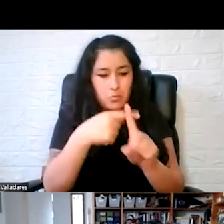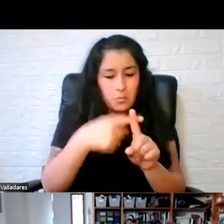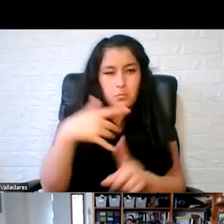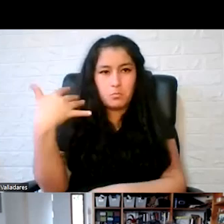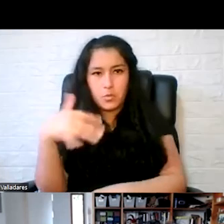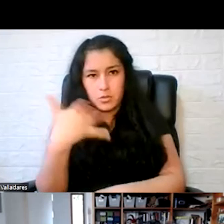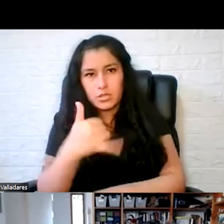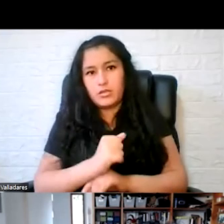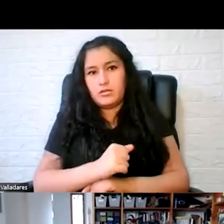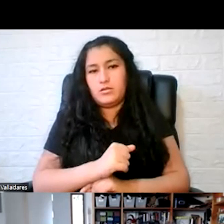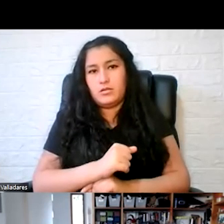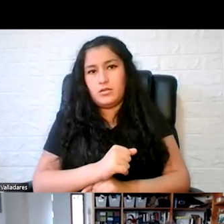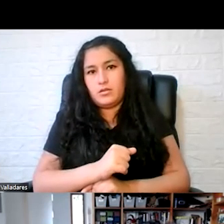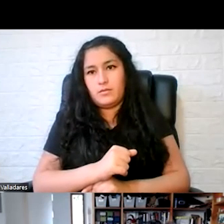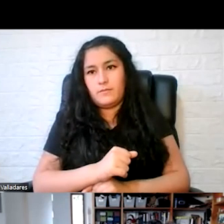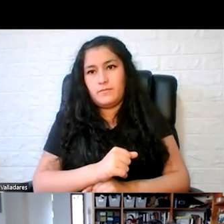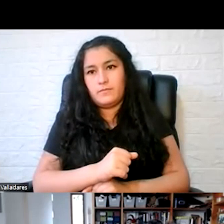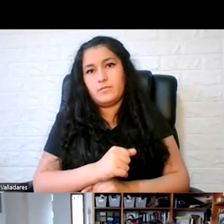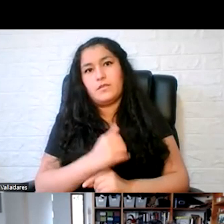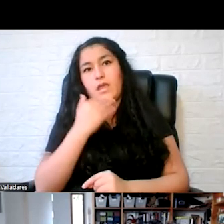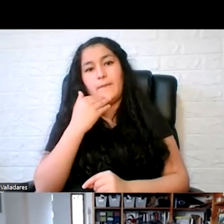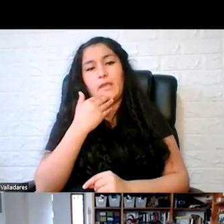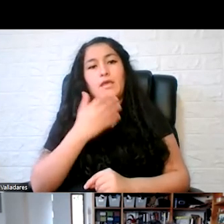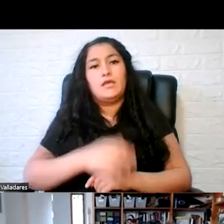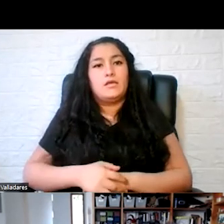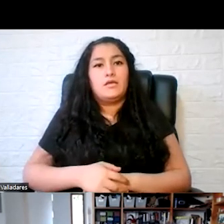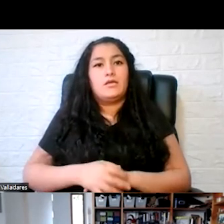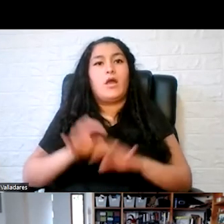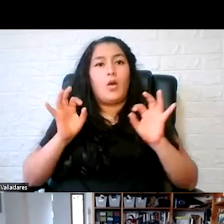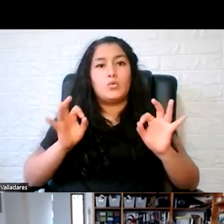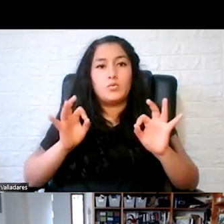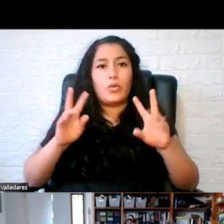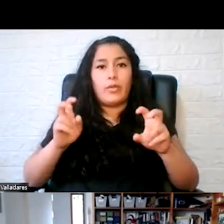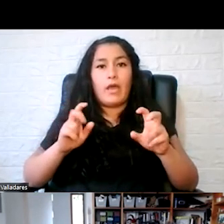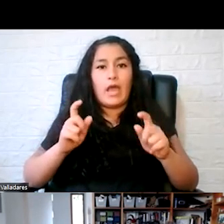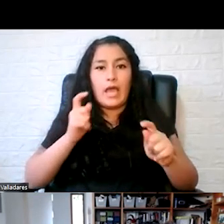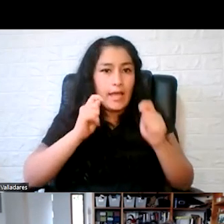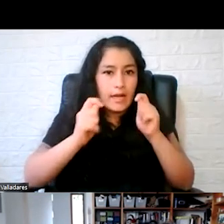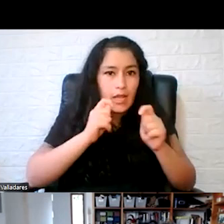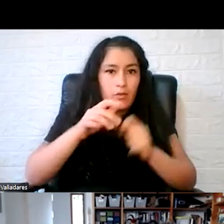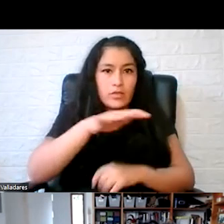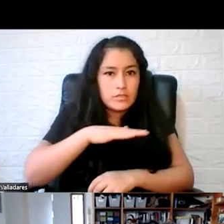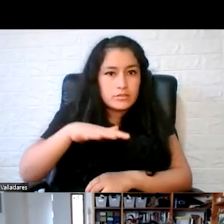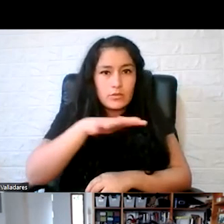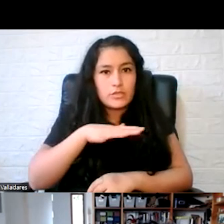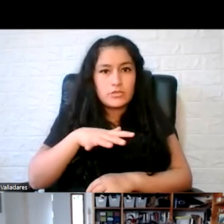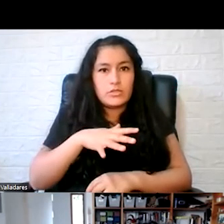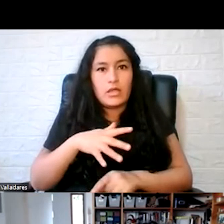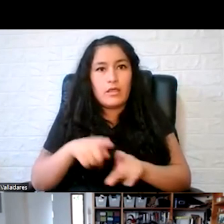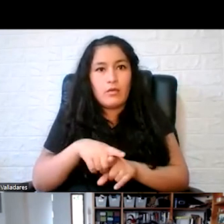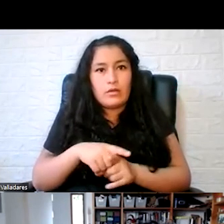a costa de, por lo que les entiendo también, poner en riesgo estas distintas formas de presión que van